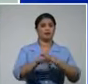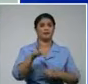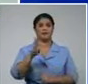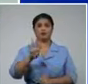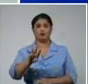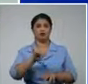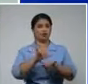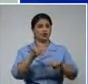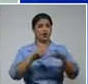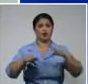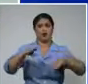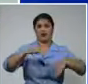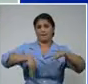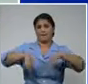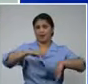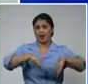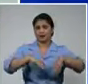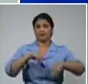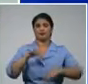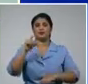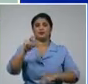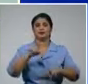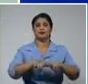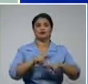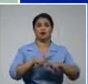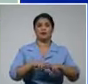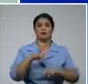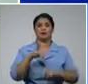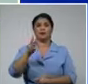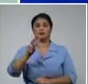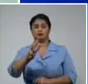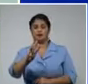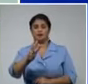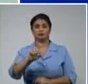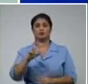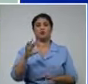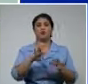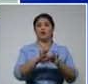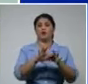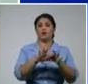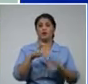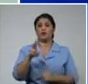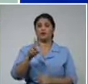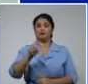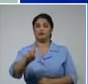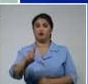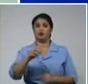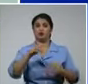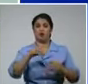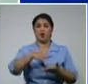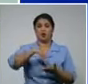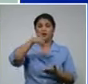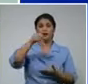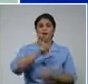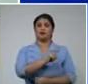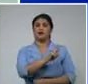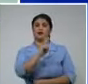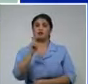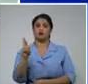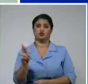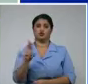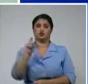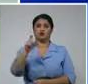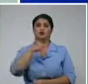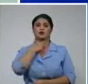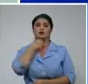Playa, Centro Habana 23, Guanabacoa 21, Plaza de la Revolución y Cerro con 17